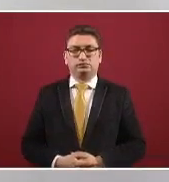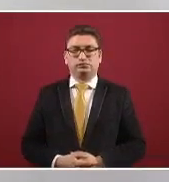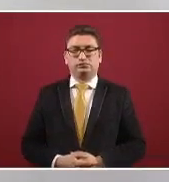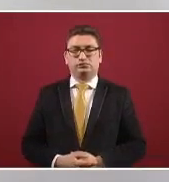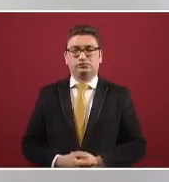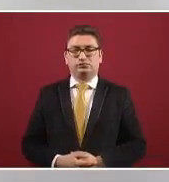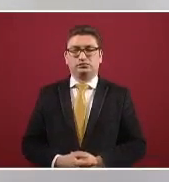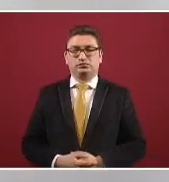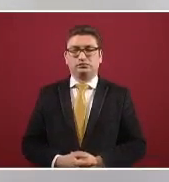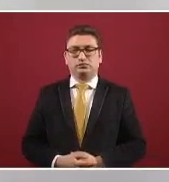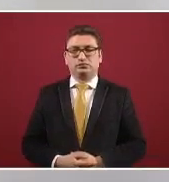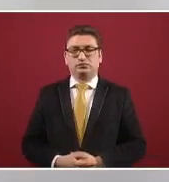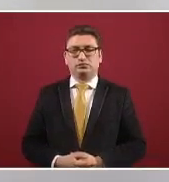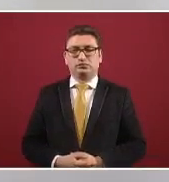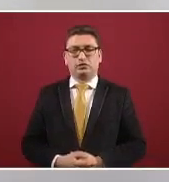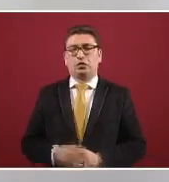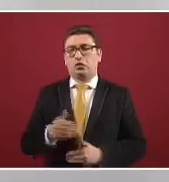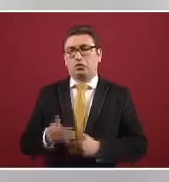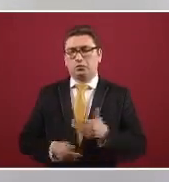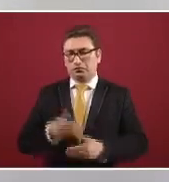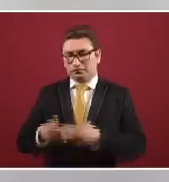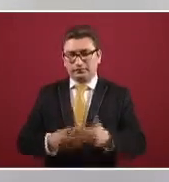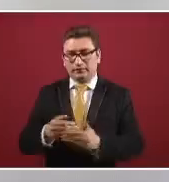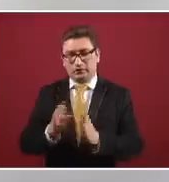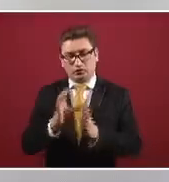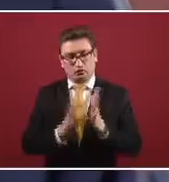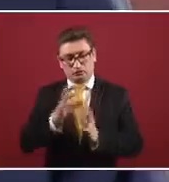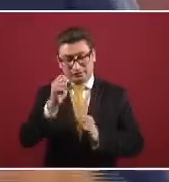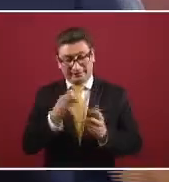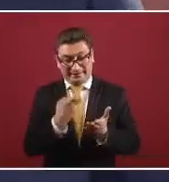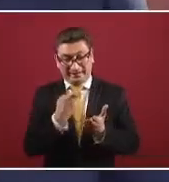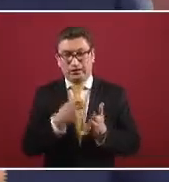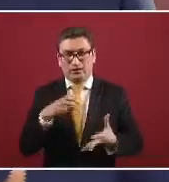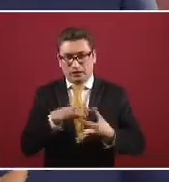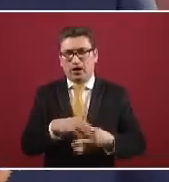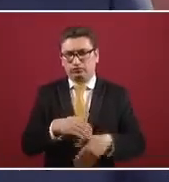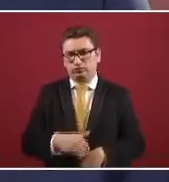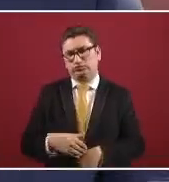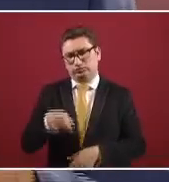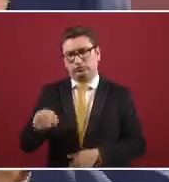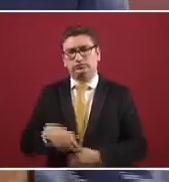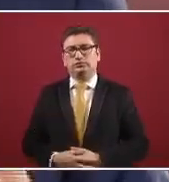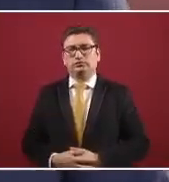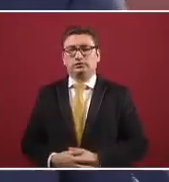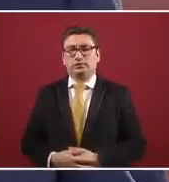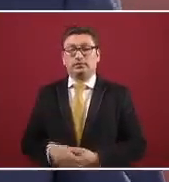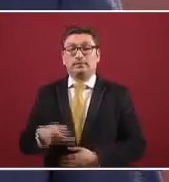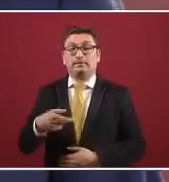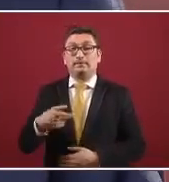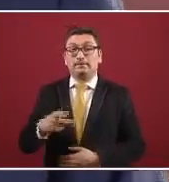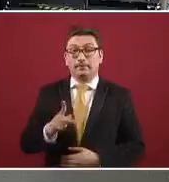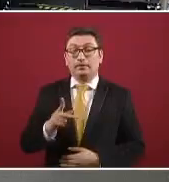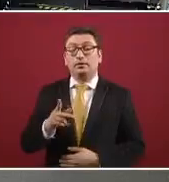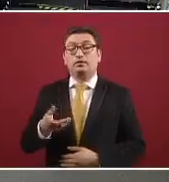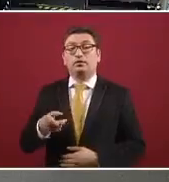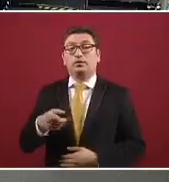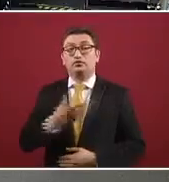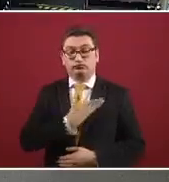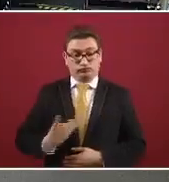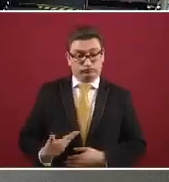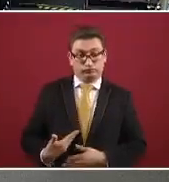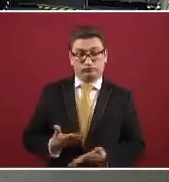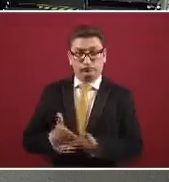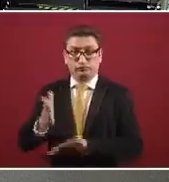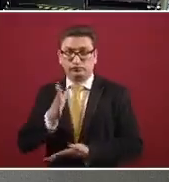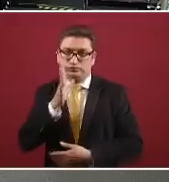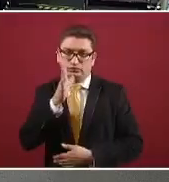desafuero y todo el procedimiento que establece la Constitución. El Poder Ejecutivo no puede